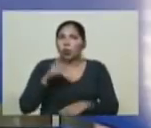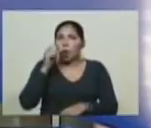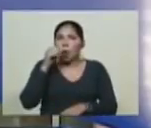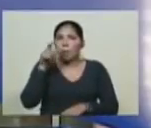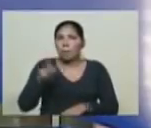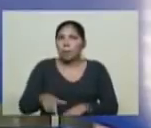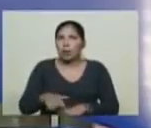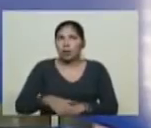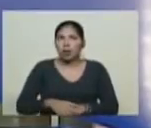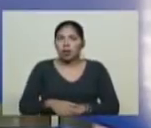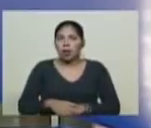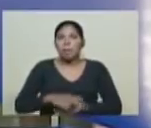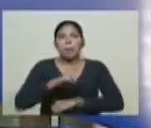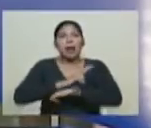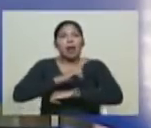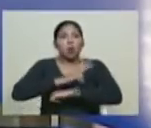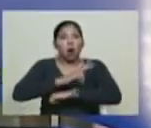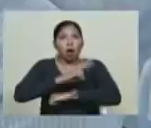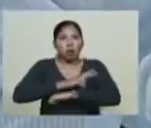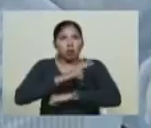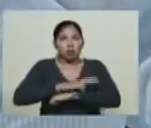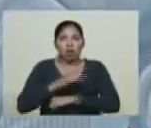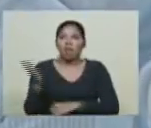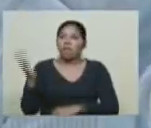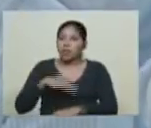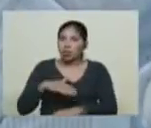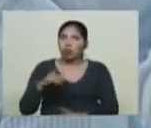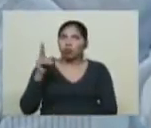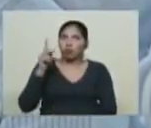Carlos Torres del Paraguay, guaraní,